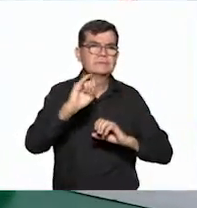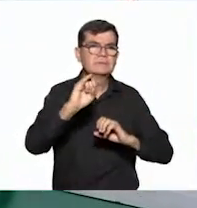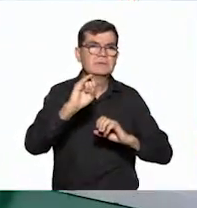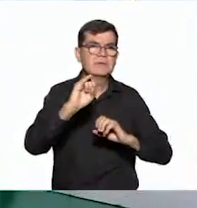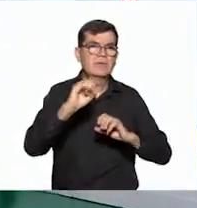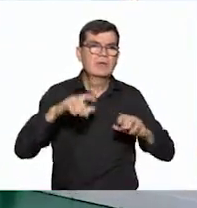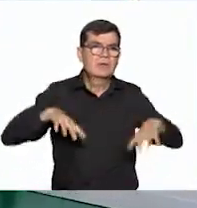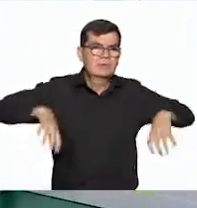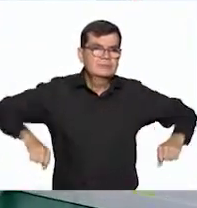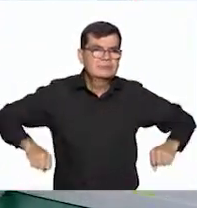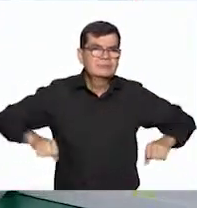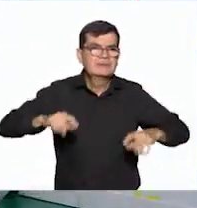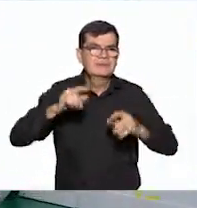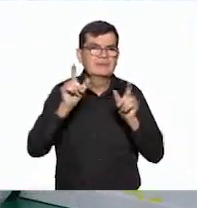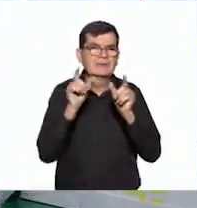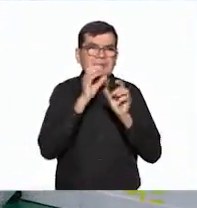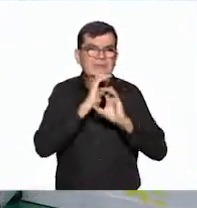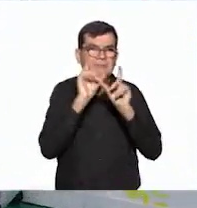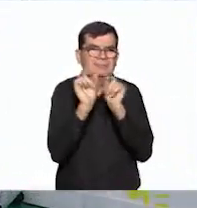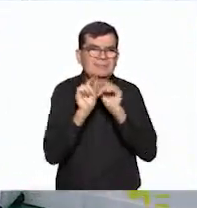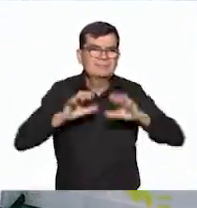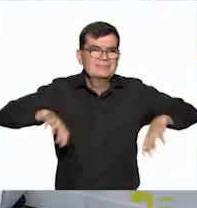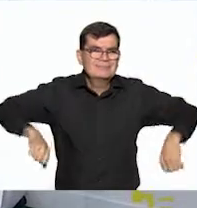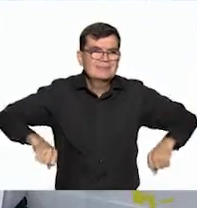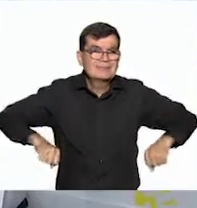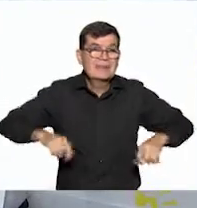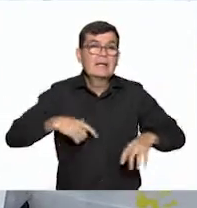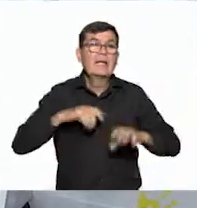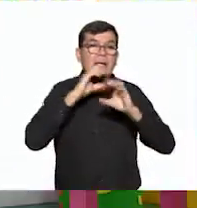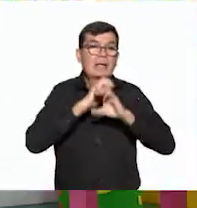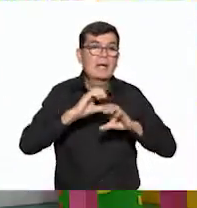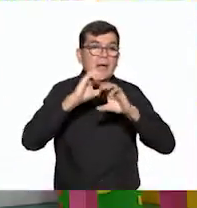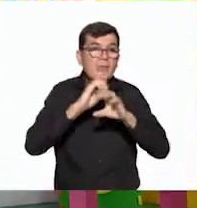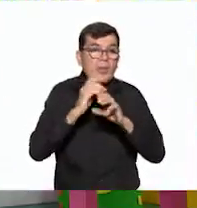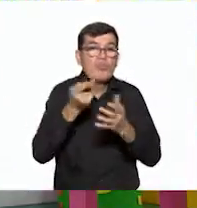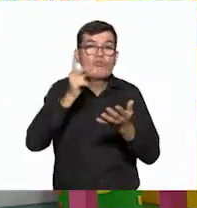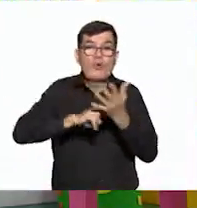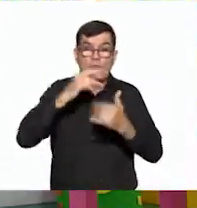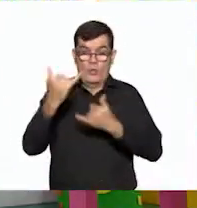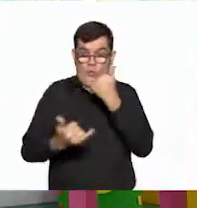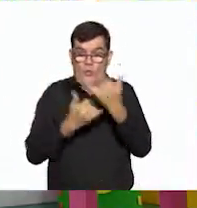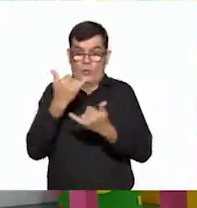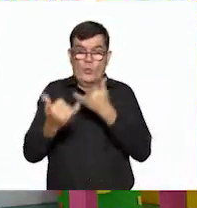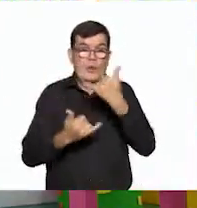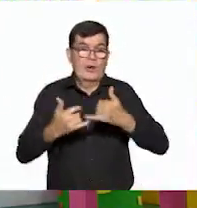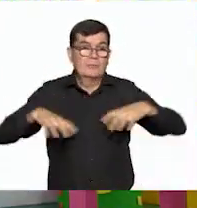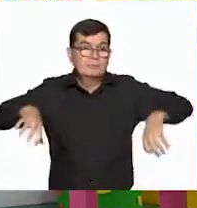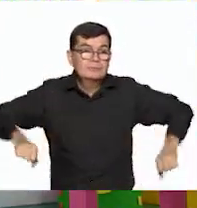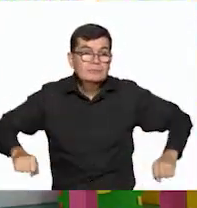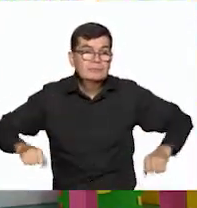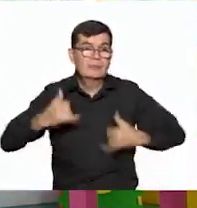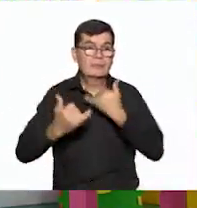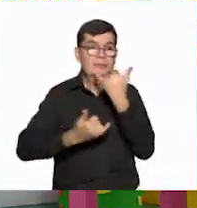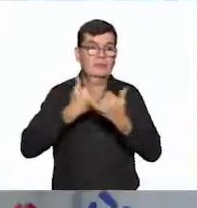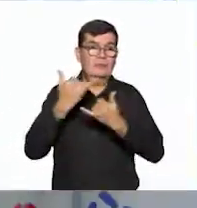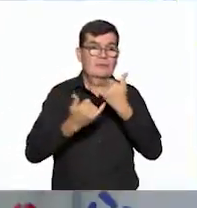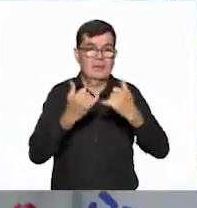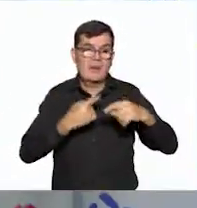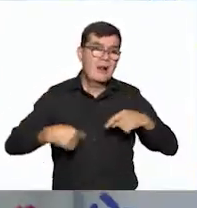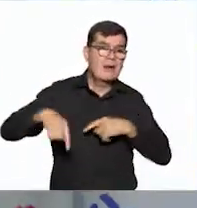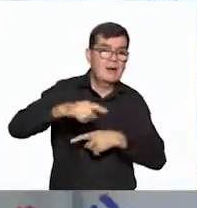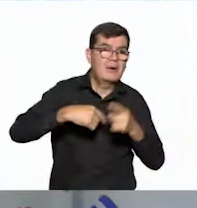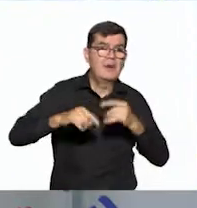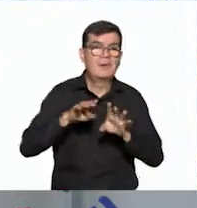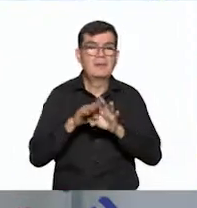ronda, aparte de cantarla? La ronda, aparte de cantarla, la podemos jugar. Podemos jugar con ella. Exacto, podemos jugar con ella.